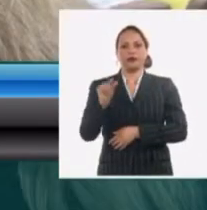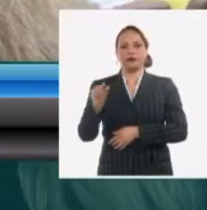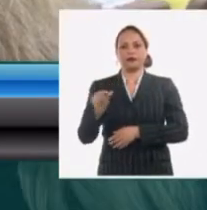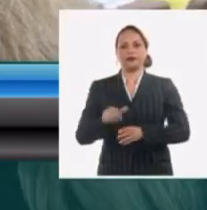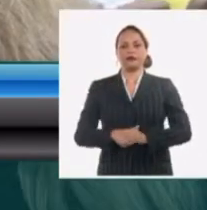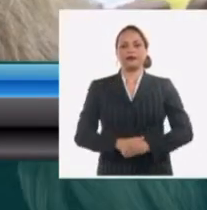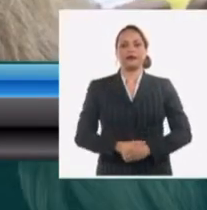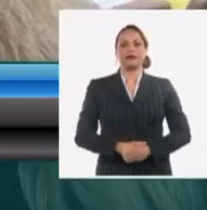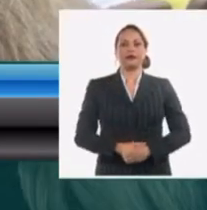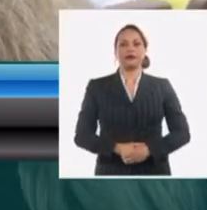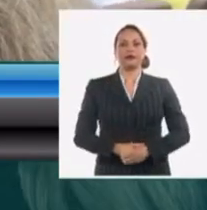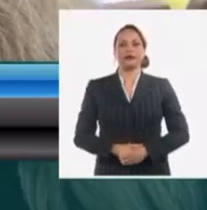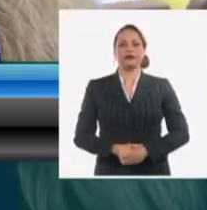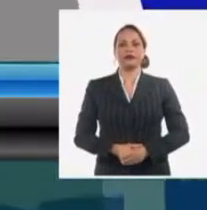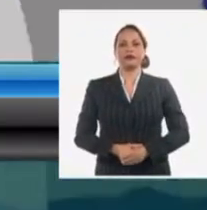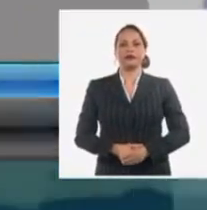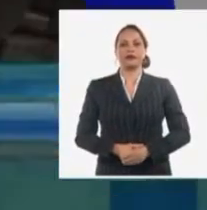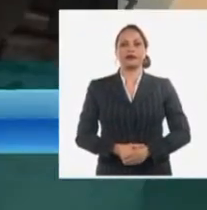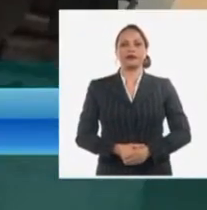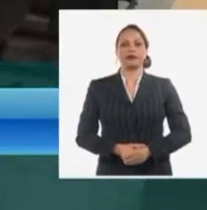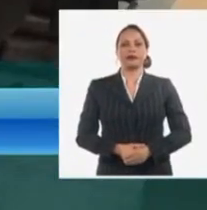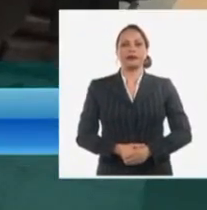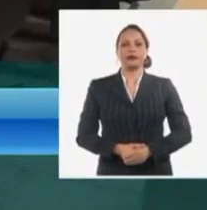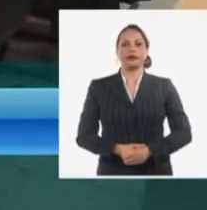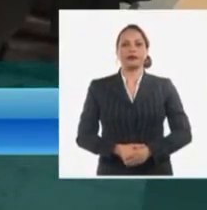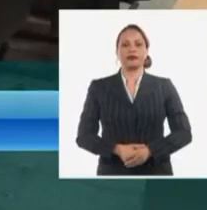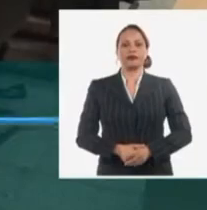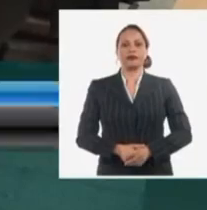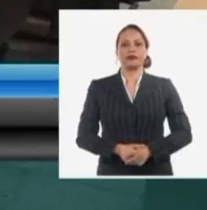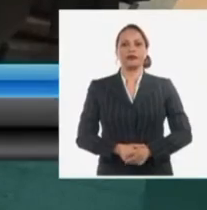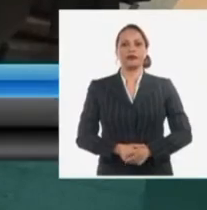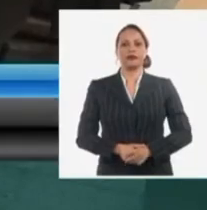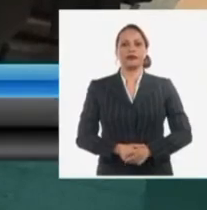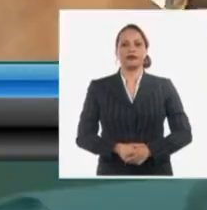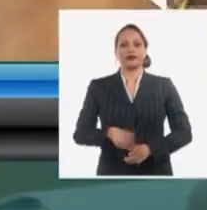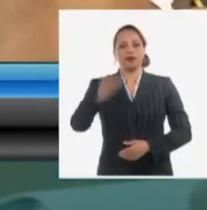Cuba y Rusia fortalecen